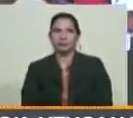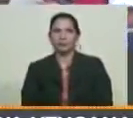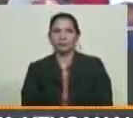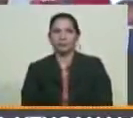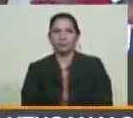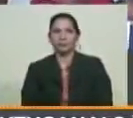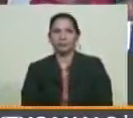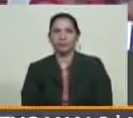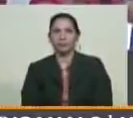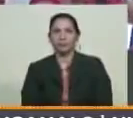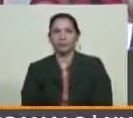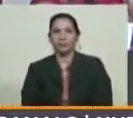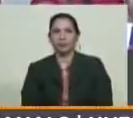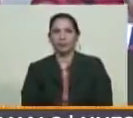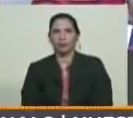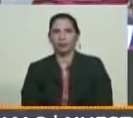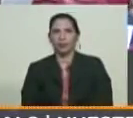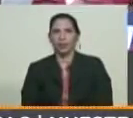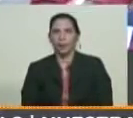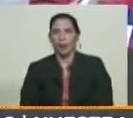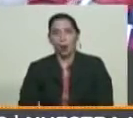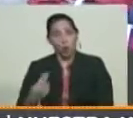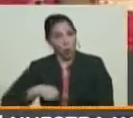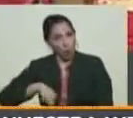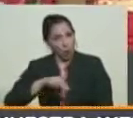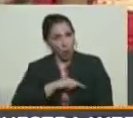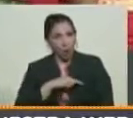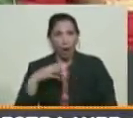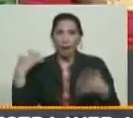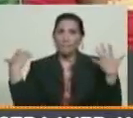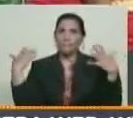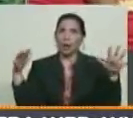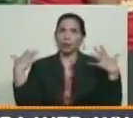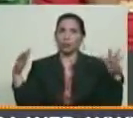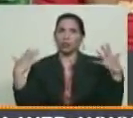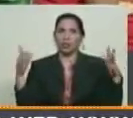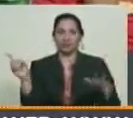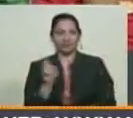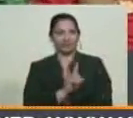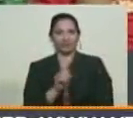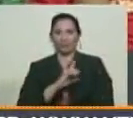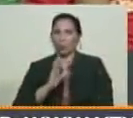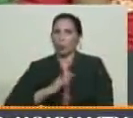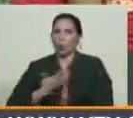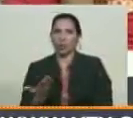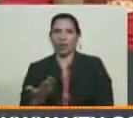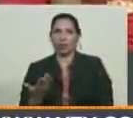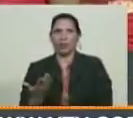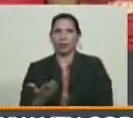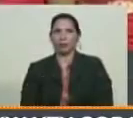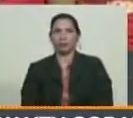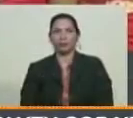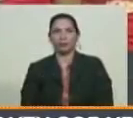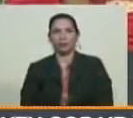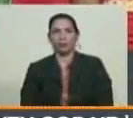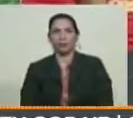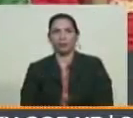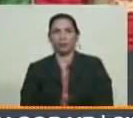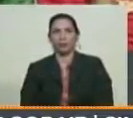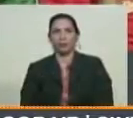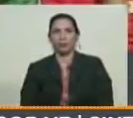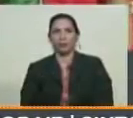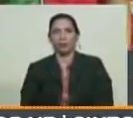No podemos nosotros aplaudir para nada, nadie en su sano juicio